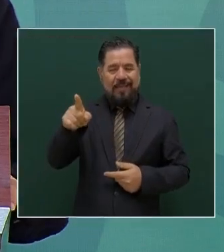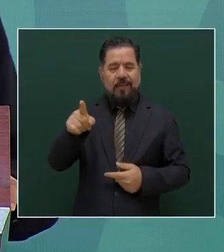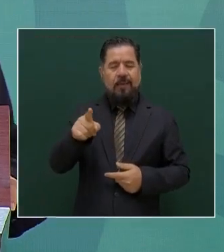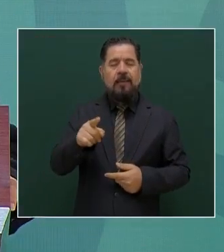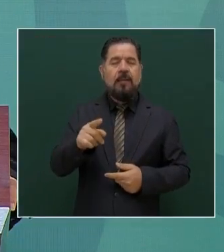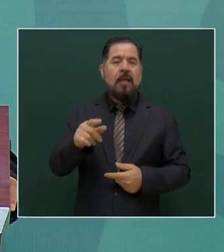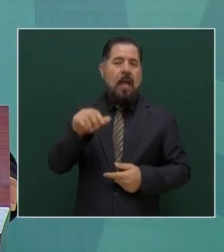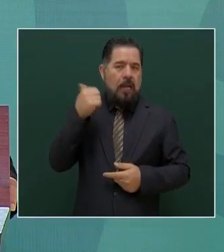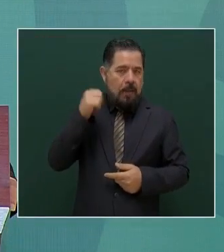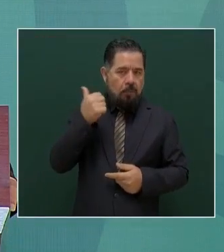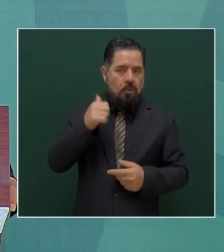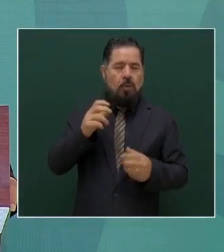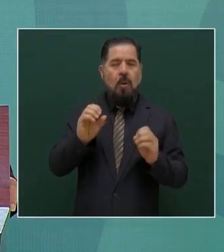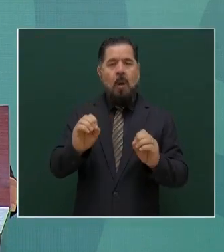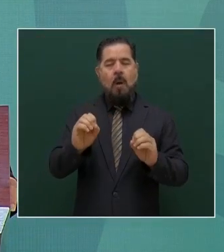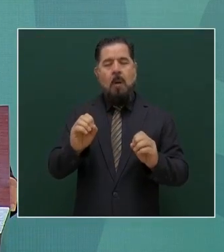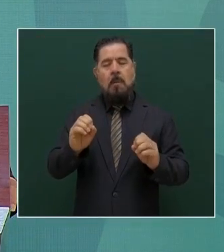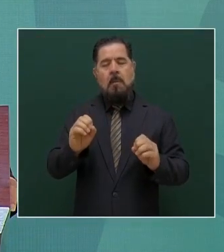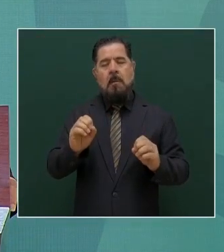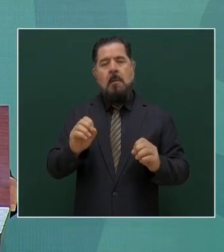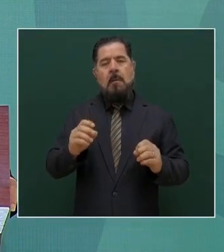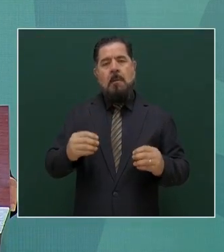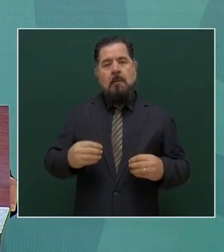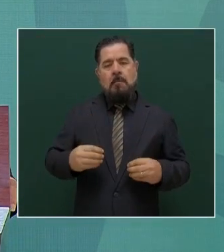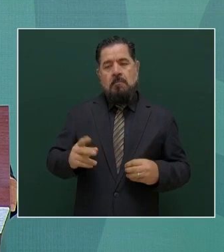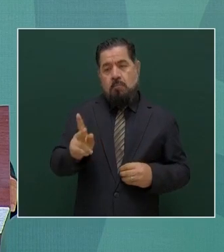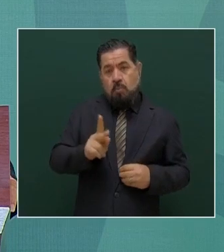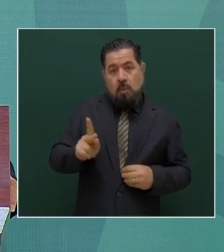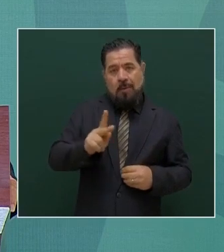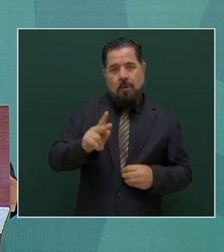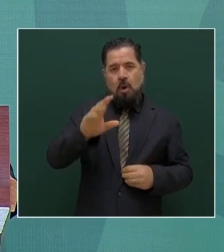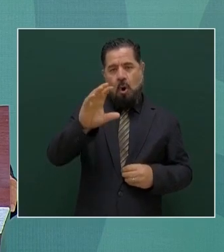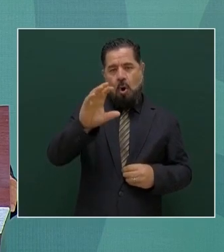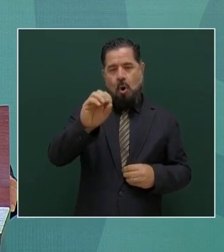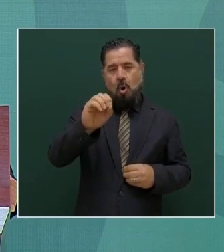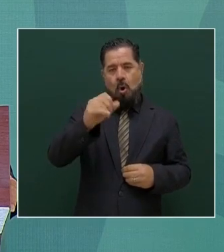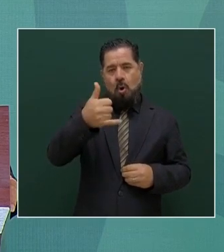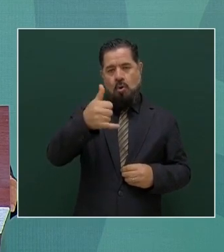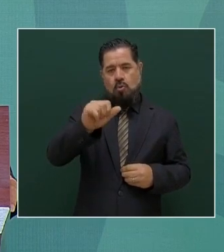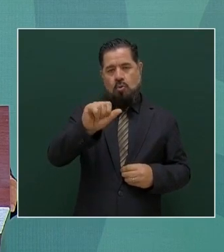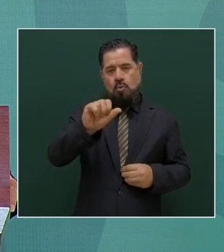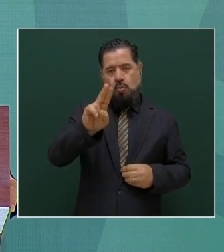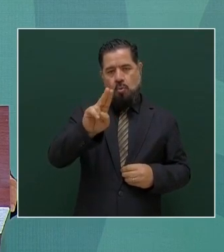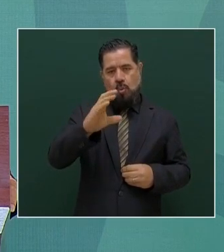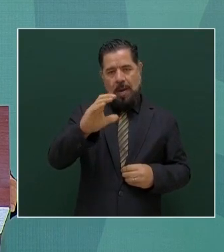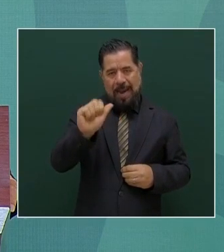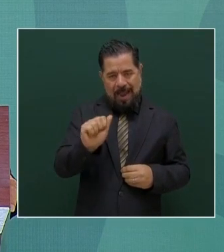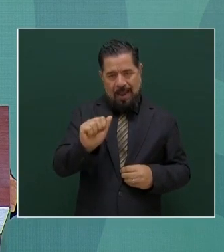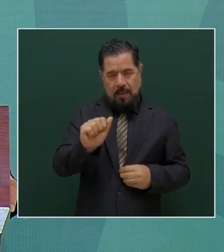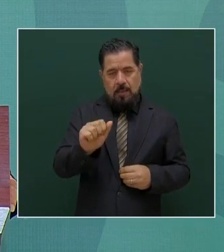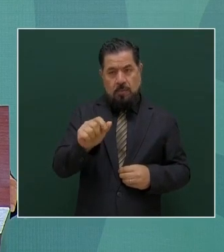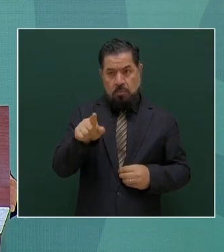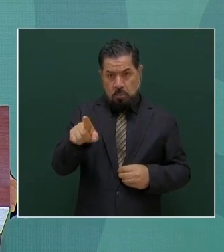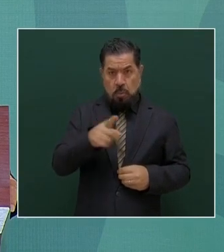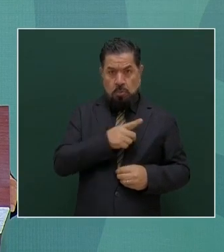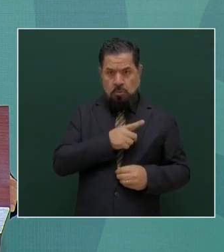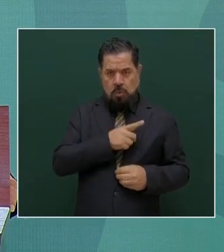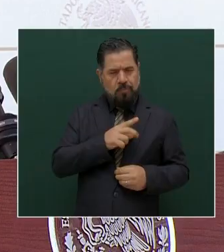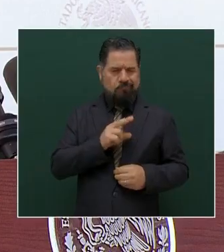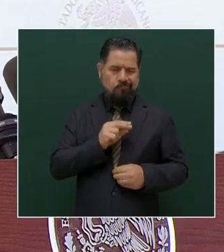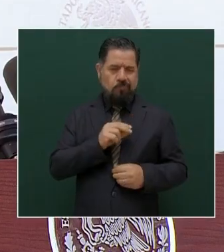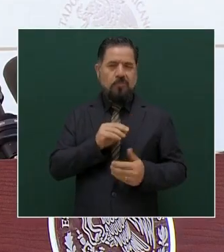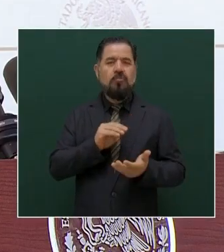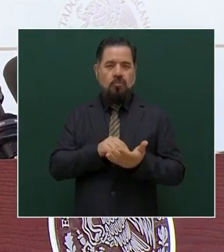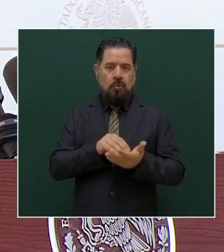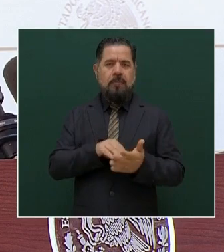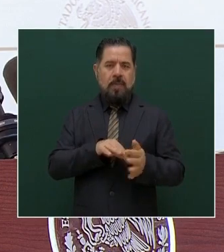de Benítez, que no están solos, vamos a seguir trabajando. Yo regreso